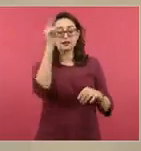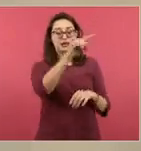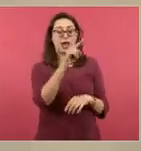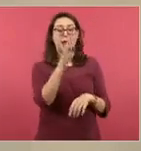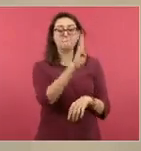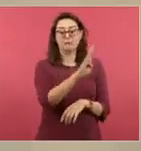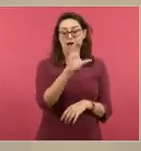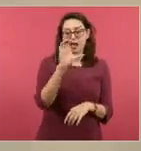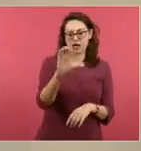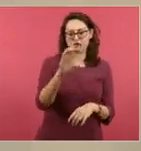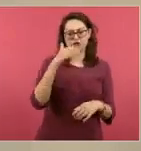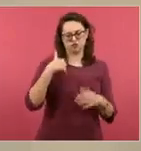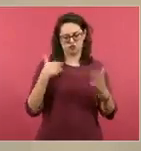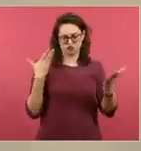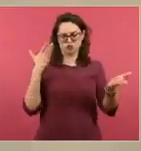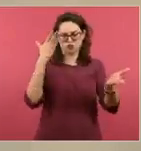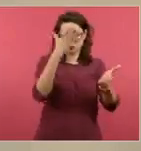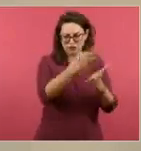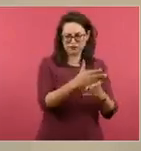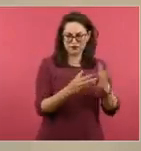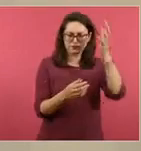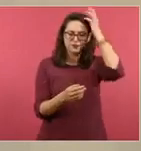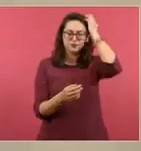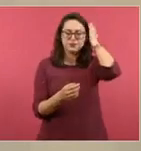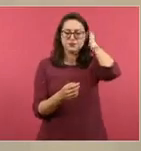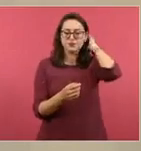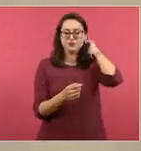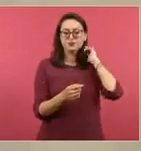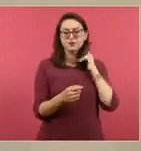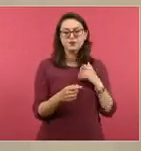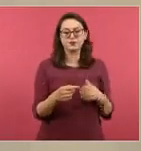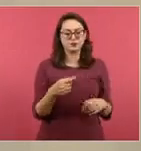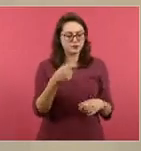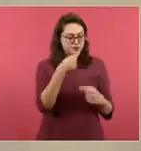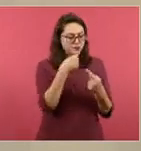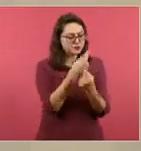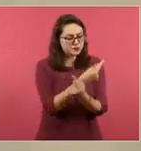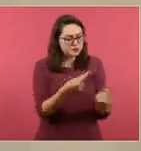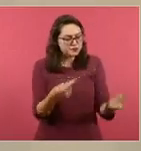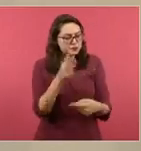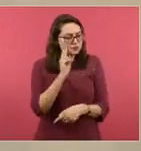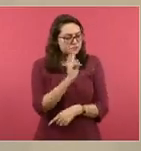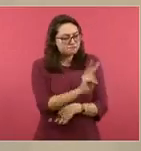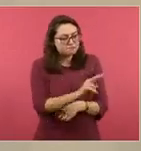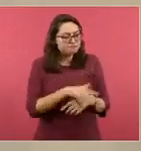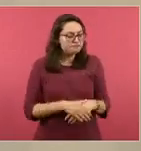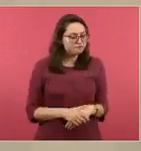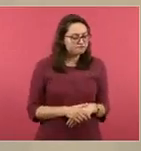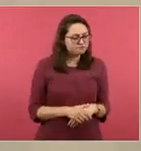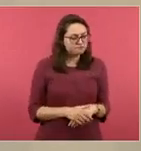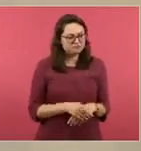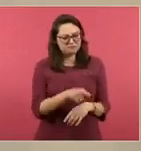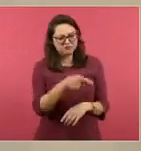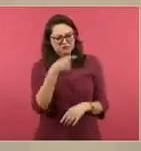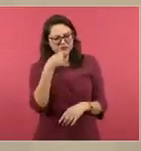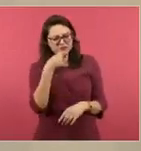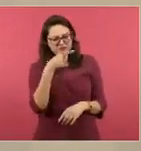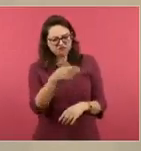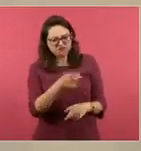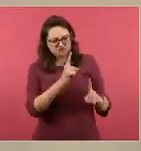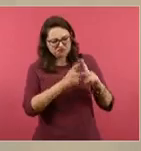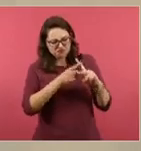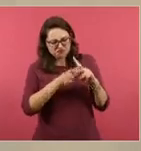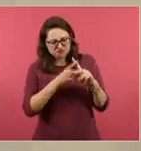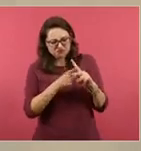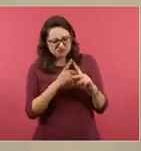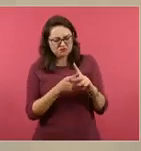cómo están trabajando los niños, y un niño deja de resolver los problemas. Y le digo al profesor, yo no podía intervenir, le